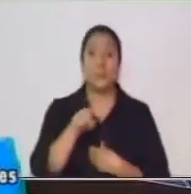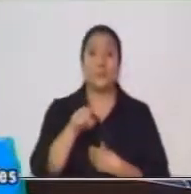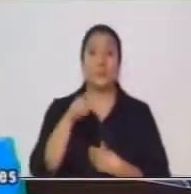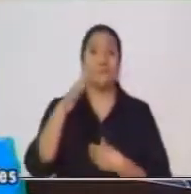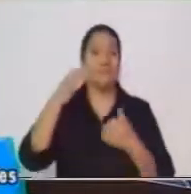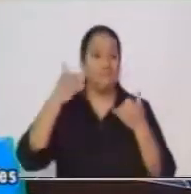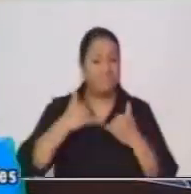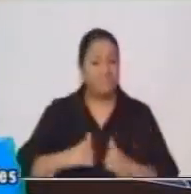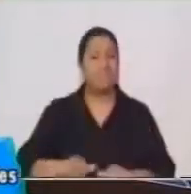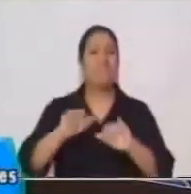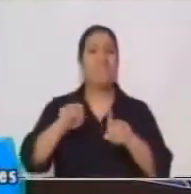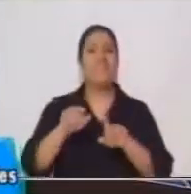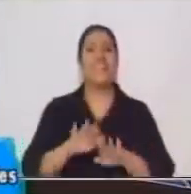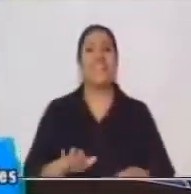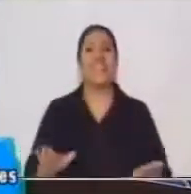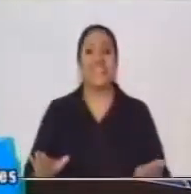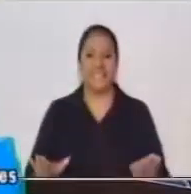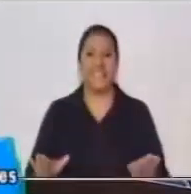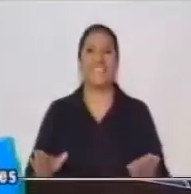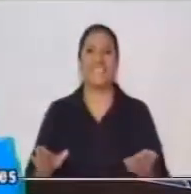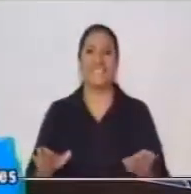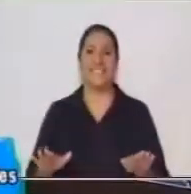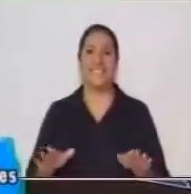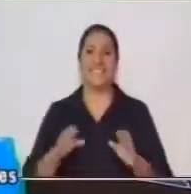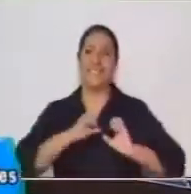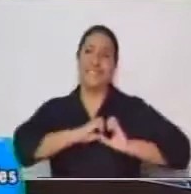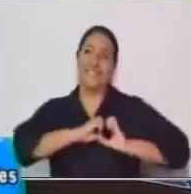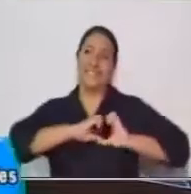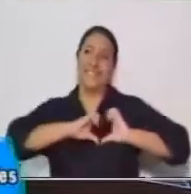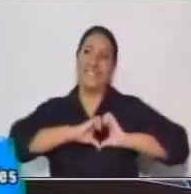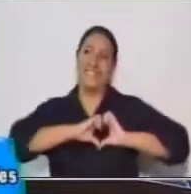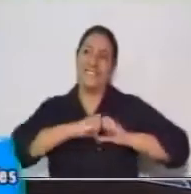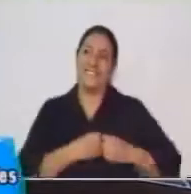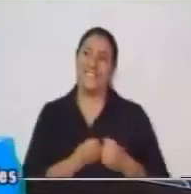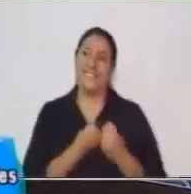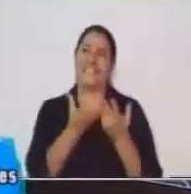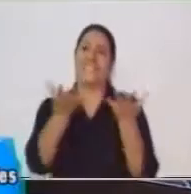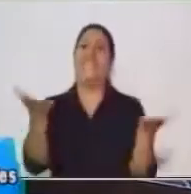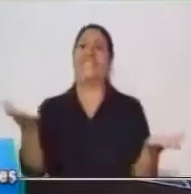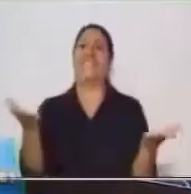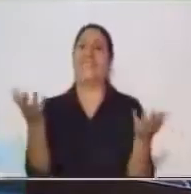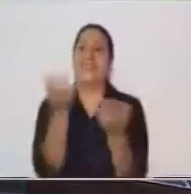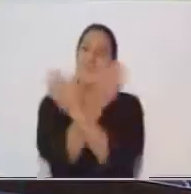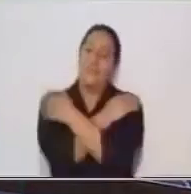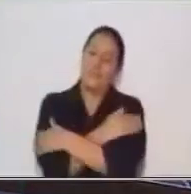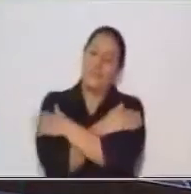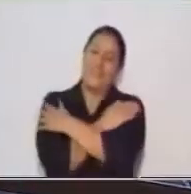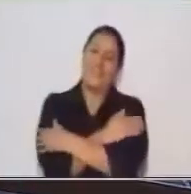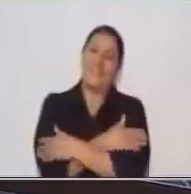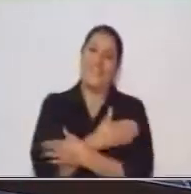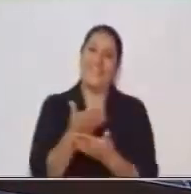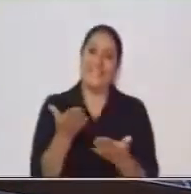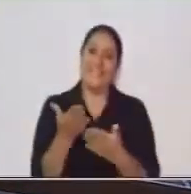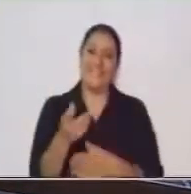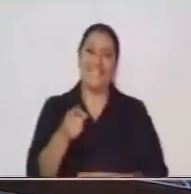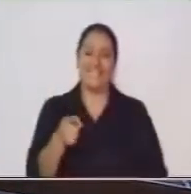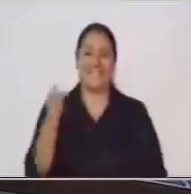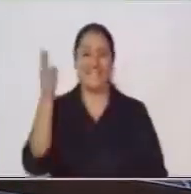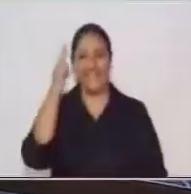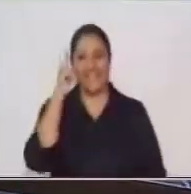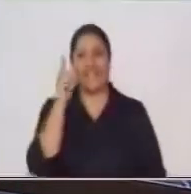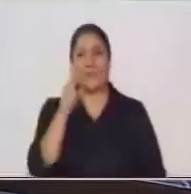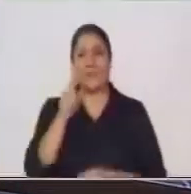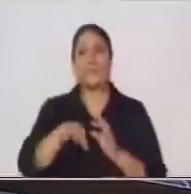niño. De todo corazón, te mandamos un fuerte abrazo. Recuerda,